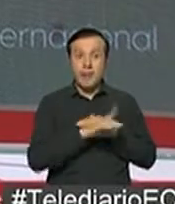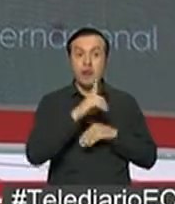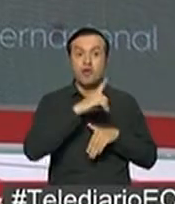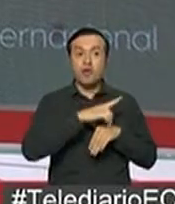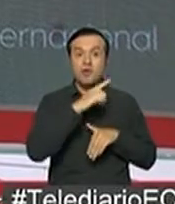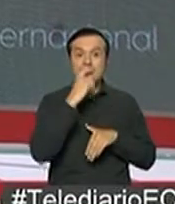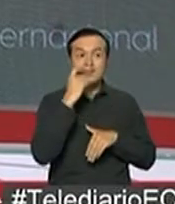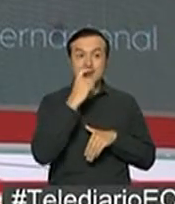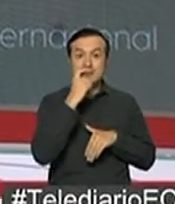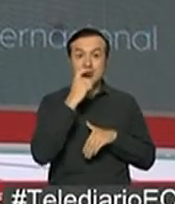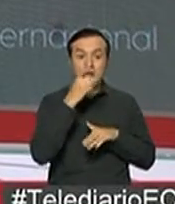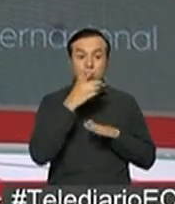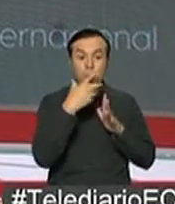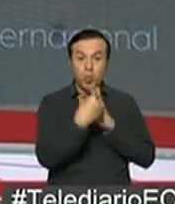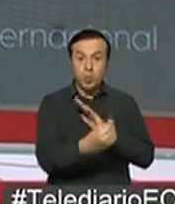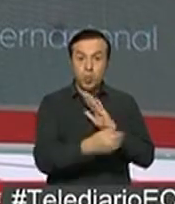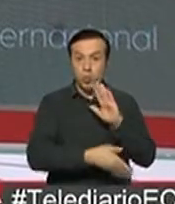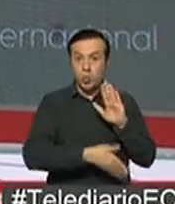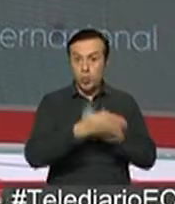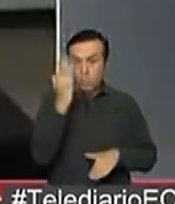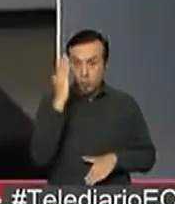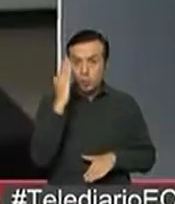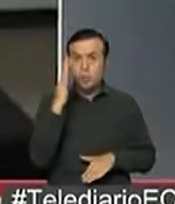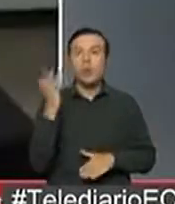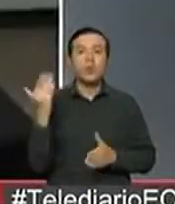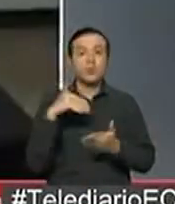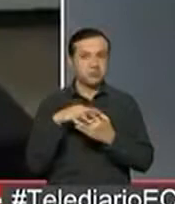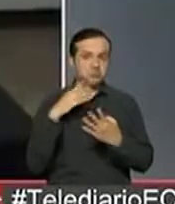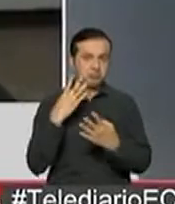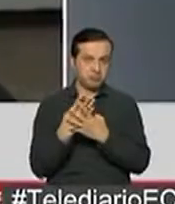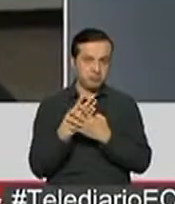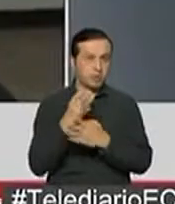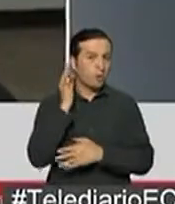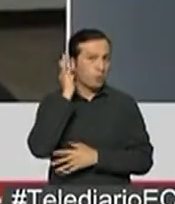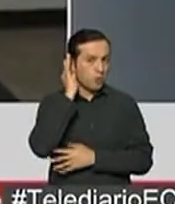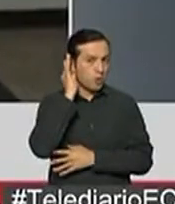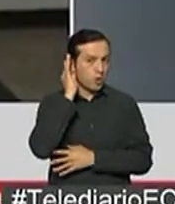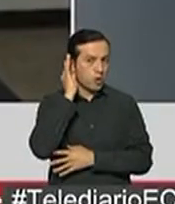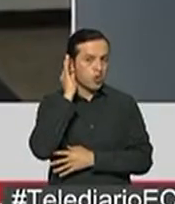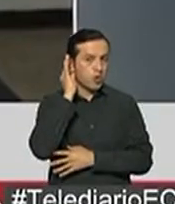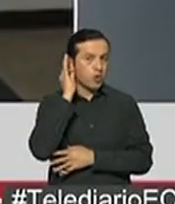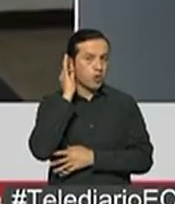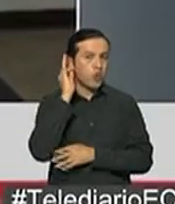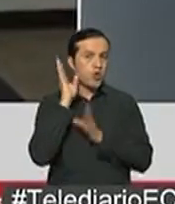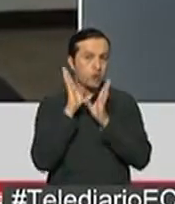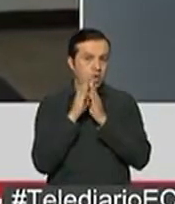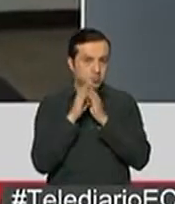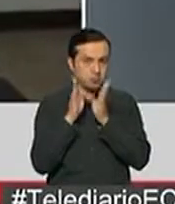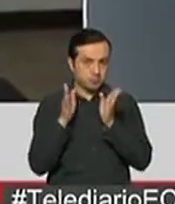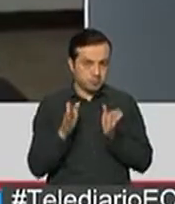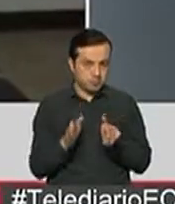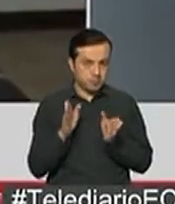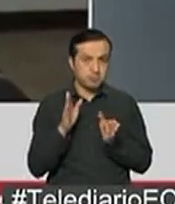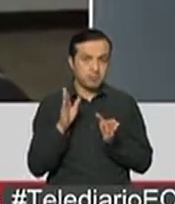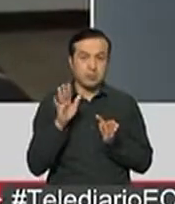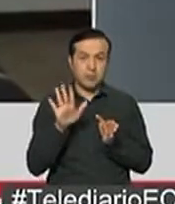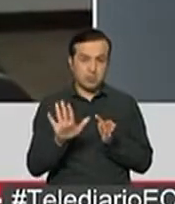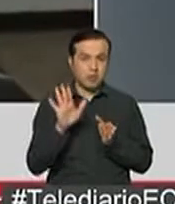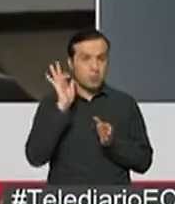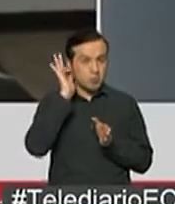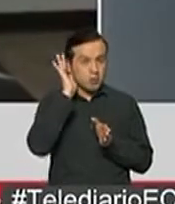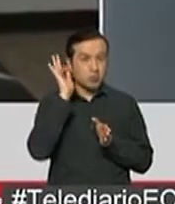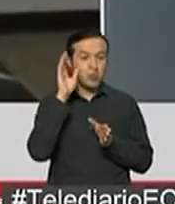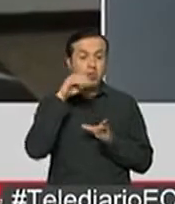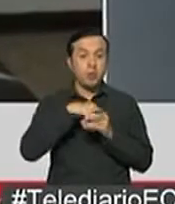en el norte de bogotá am la congresista colombiana aida merlano fue capturada en la ciudad de maracaibo por la